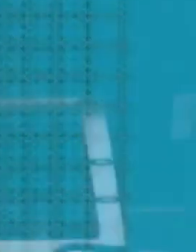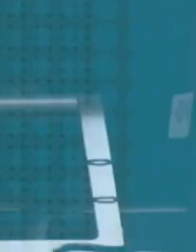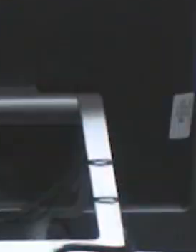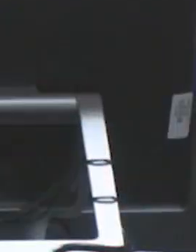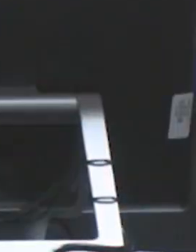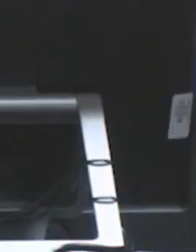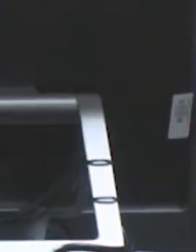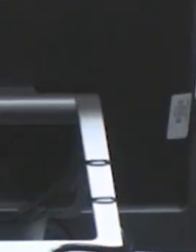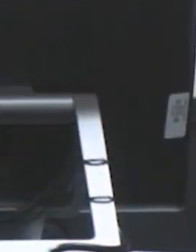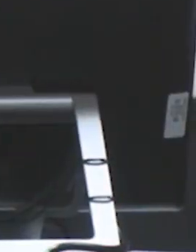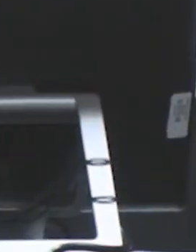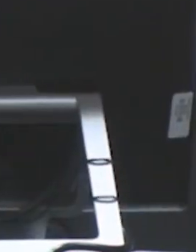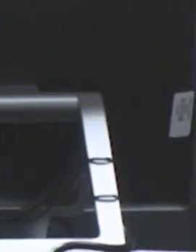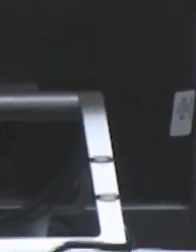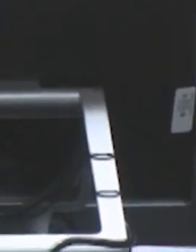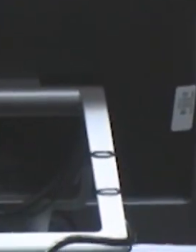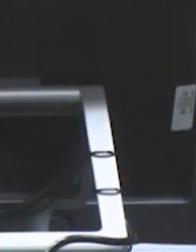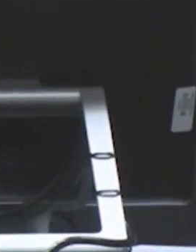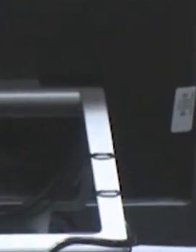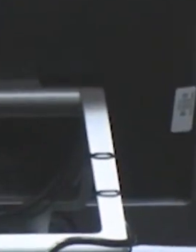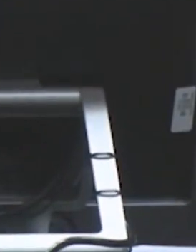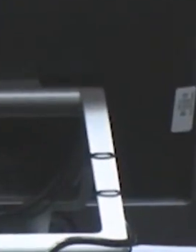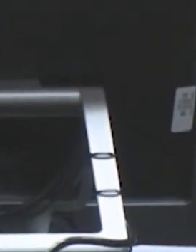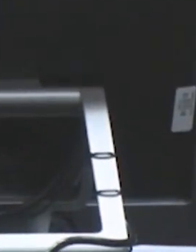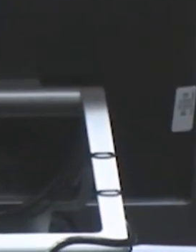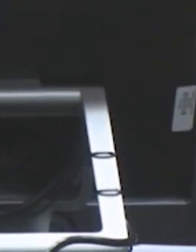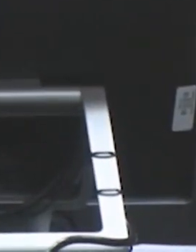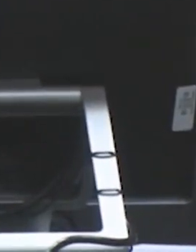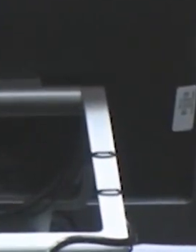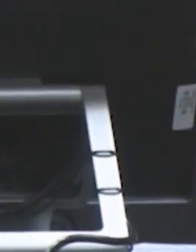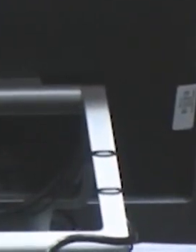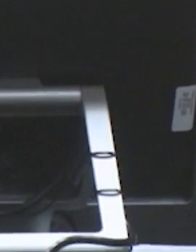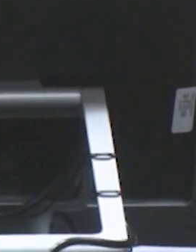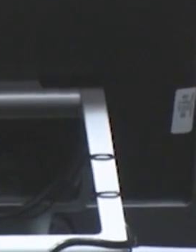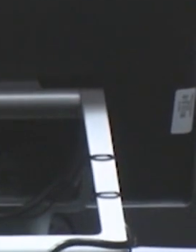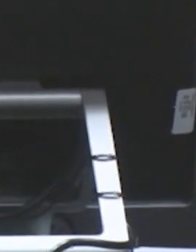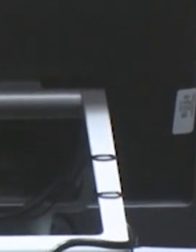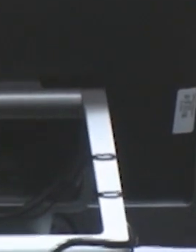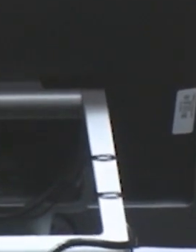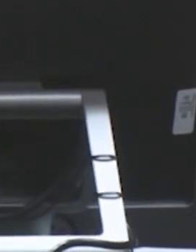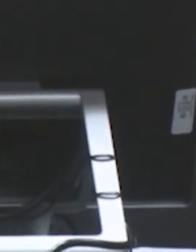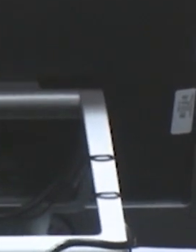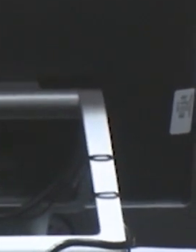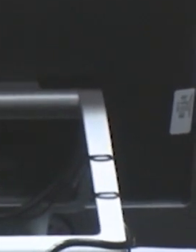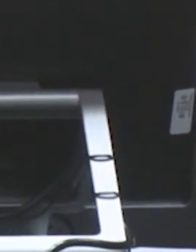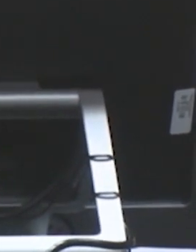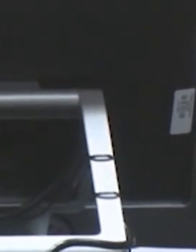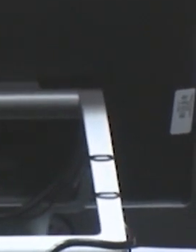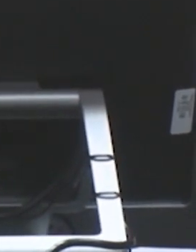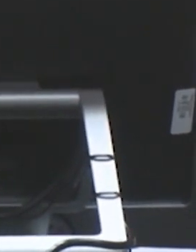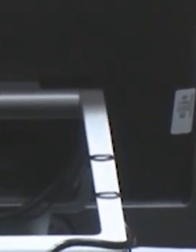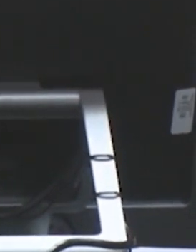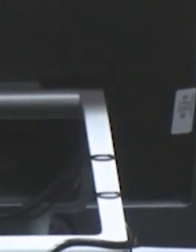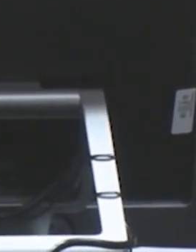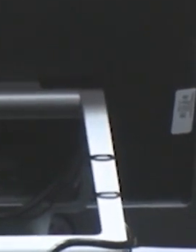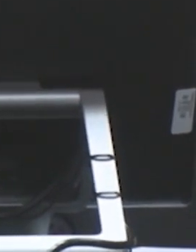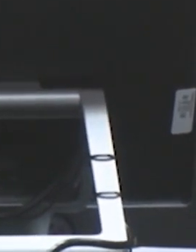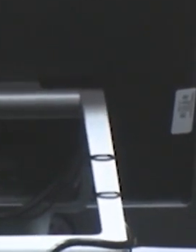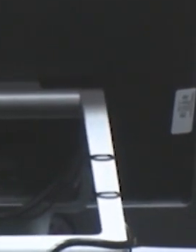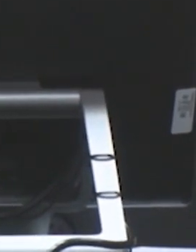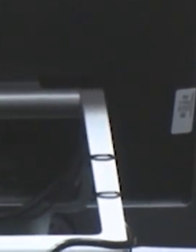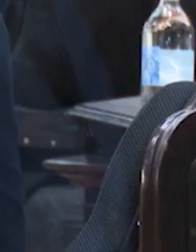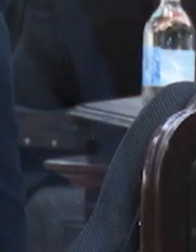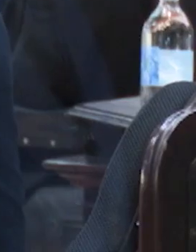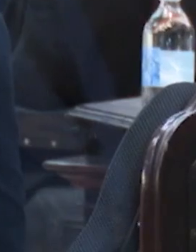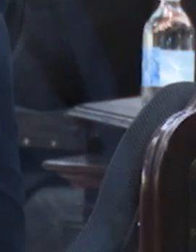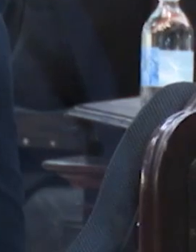Monetario Internacional para apoyo presupuestario en la atención de la emergencia COVID-19. Los diputados fueron enfáticos